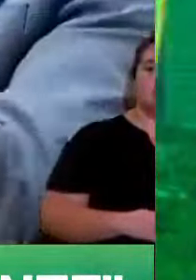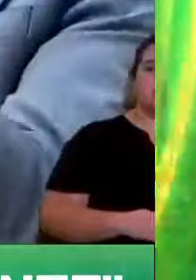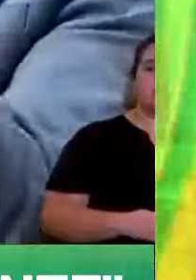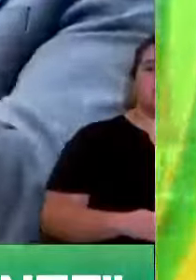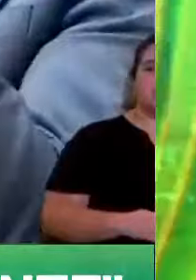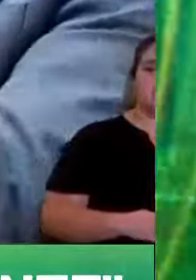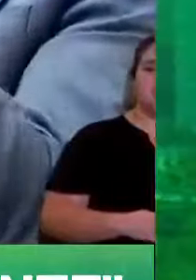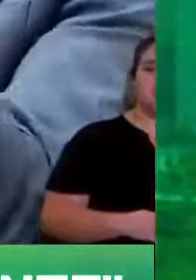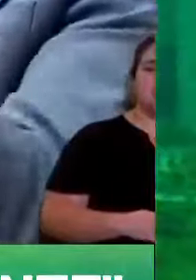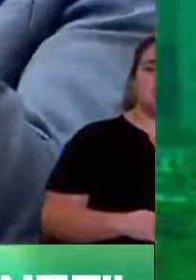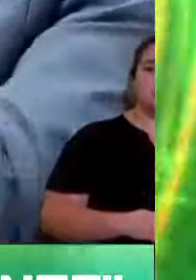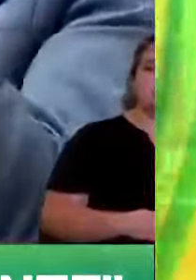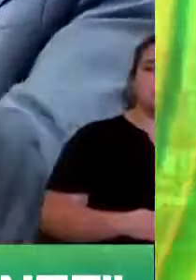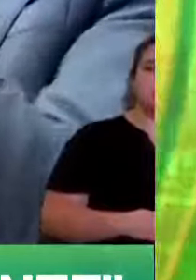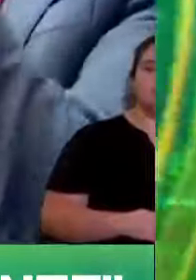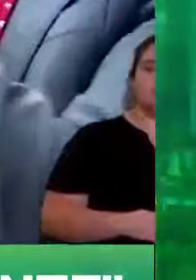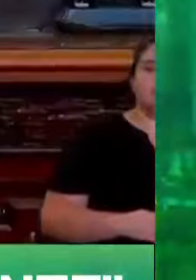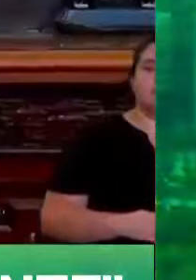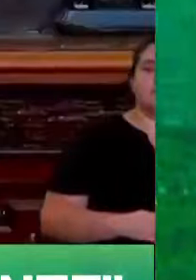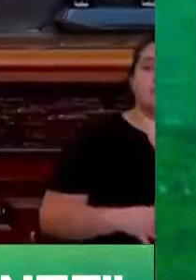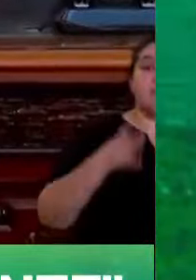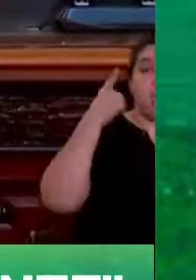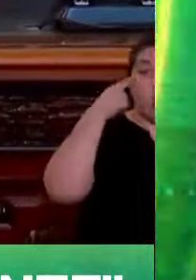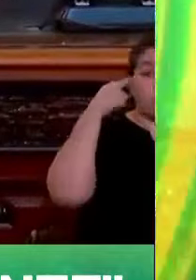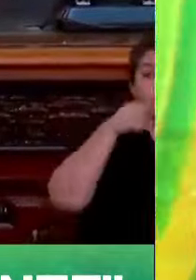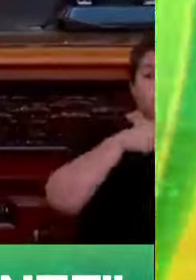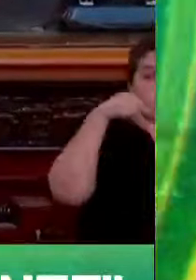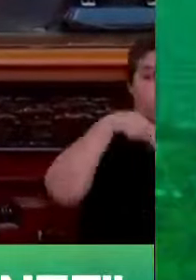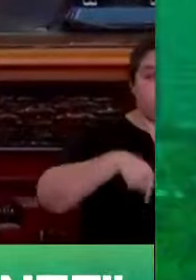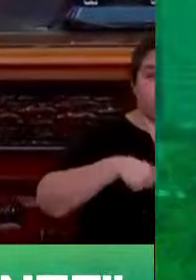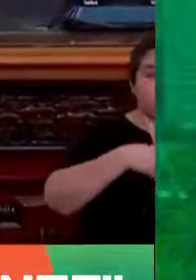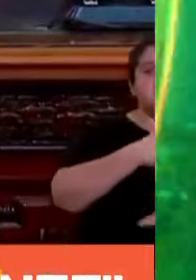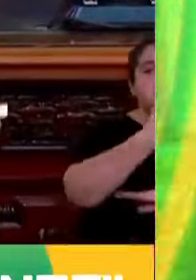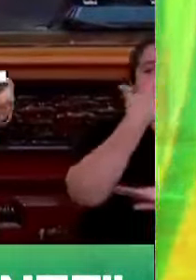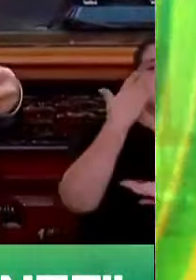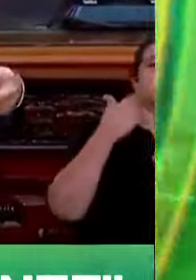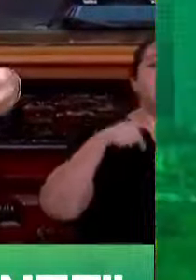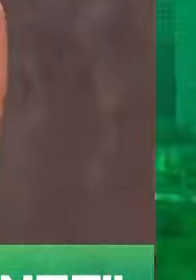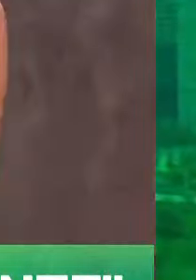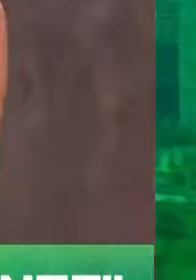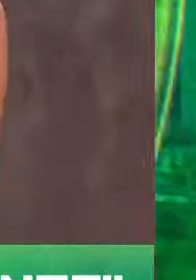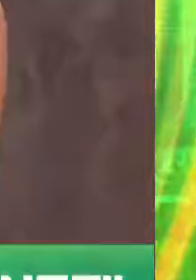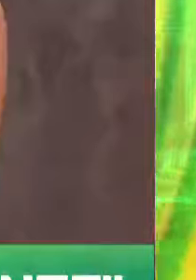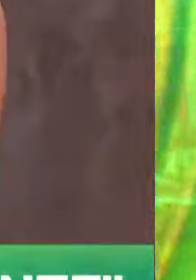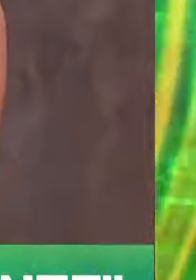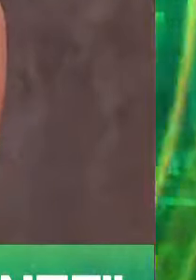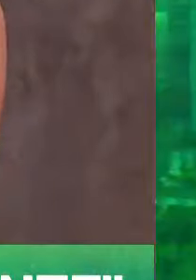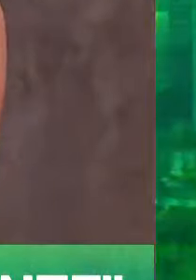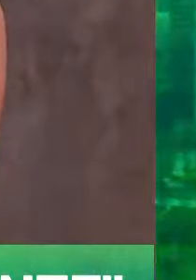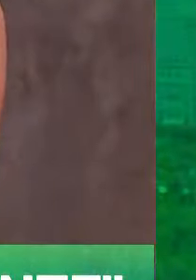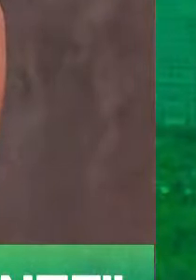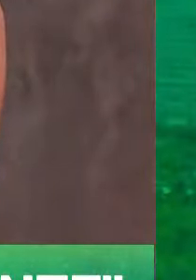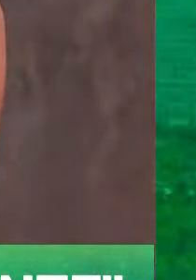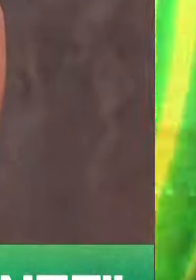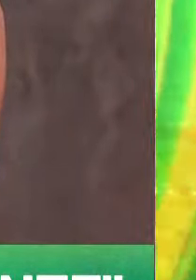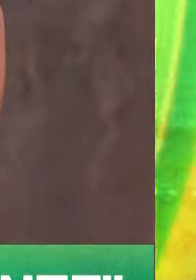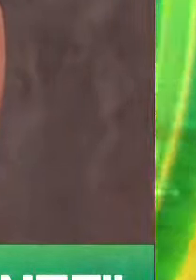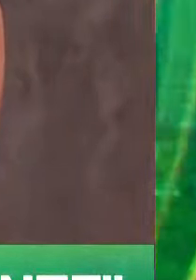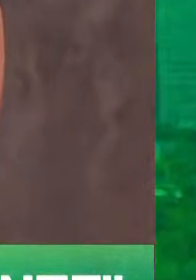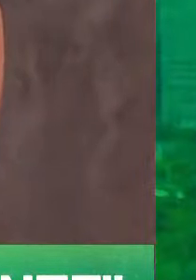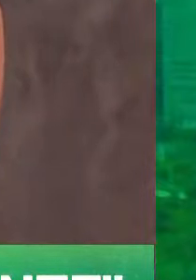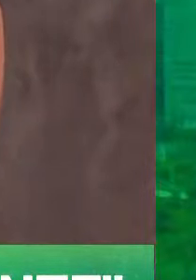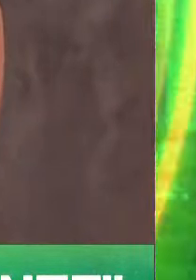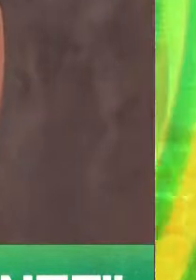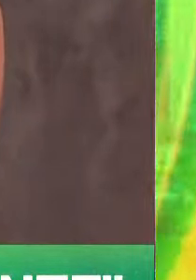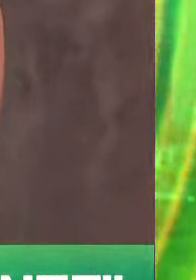peleamos con la tranquilidad de saber que estábamos peleando por algo justo, que estábamos peleando por lo que nos corresponde, que estábamos peleando por una